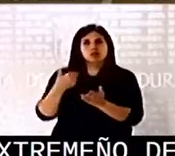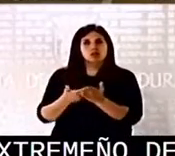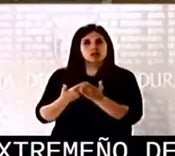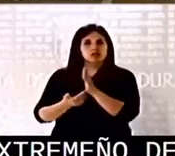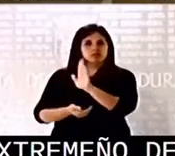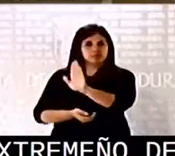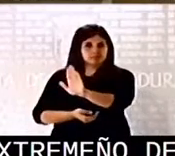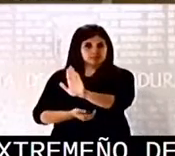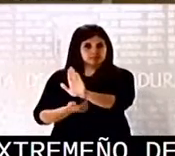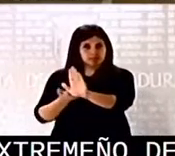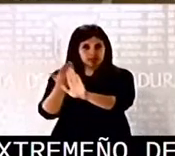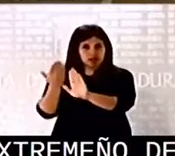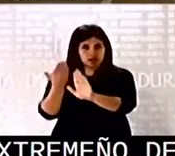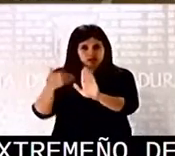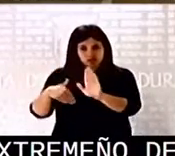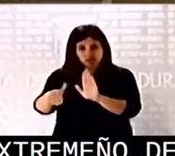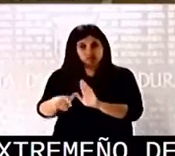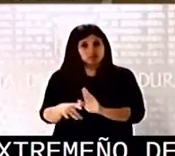y lo mismo le digo a usted.